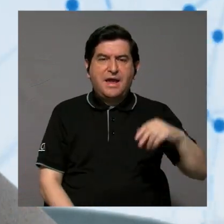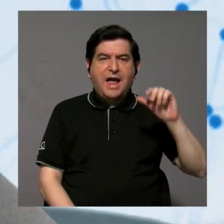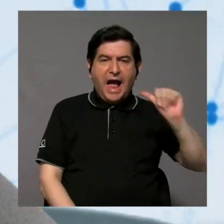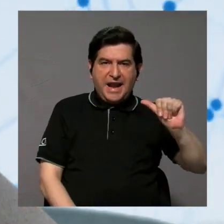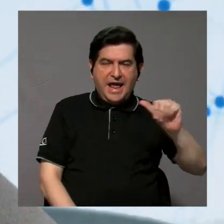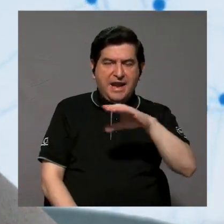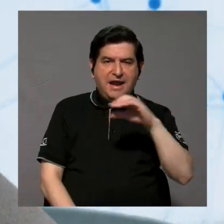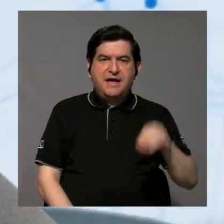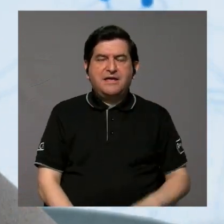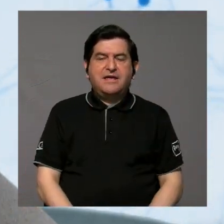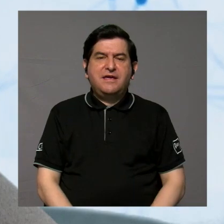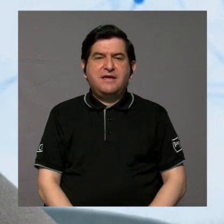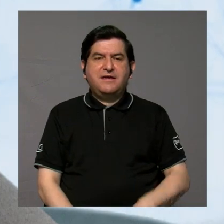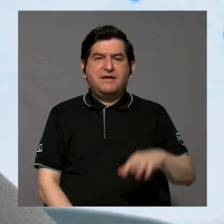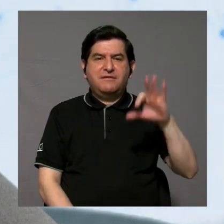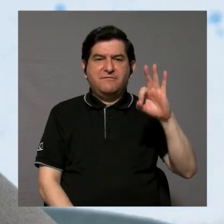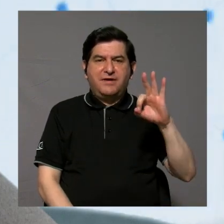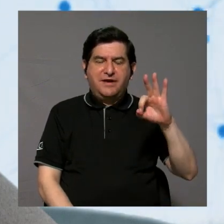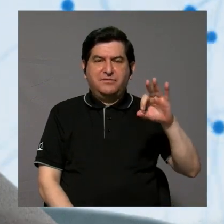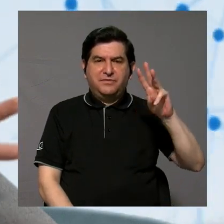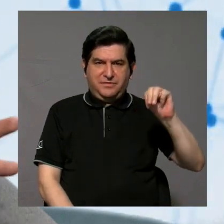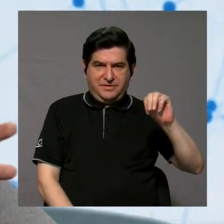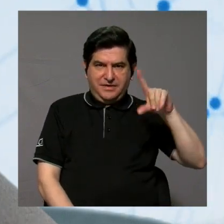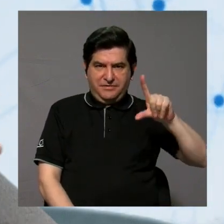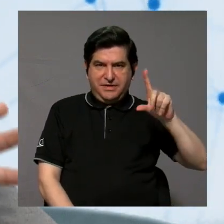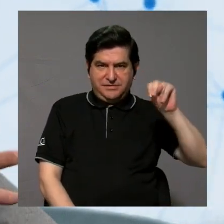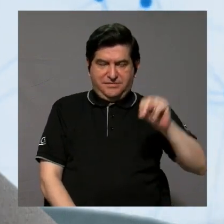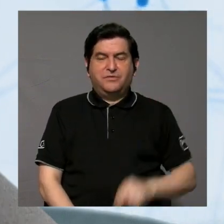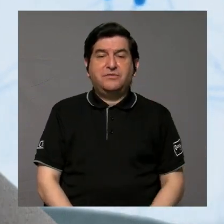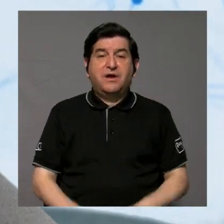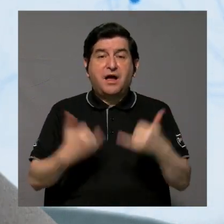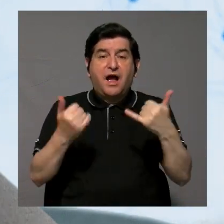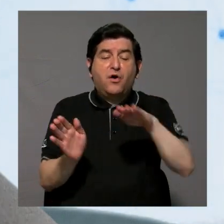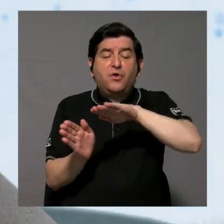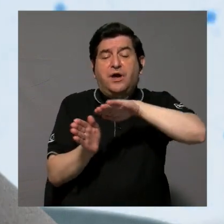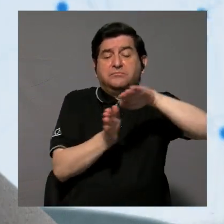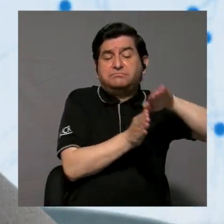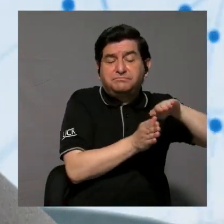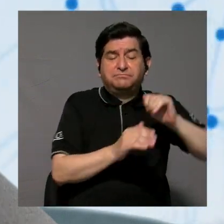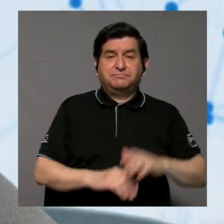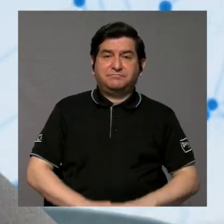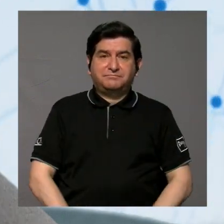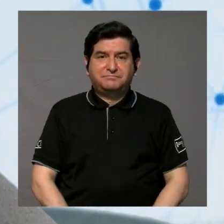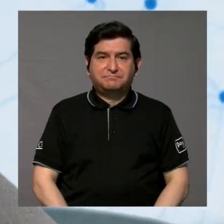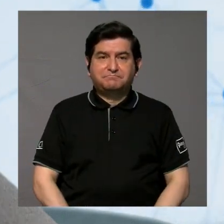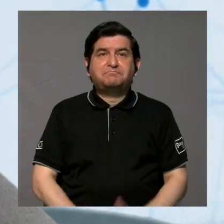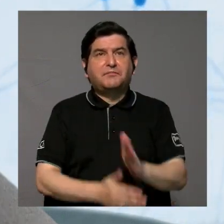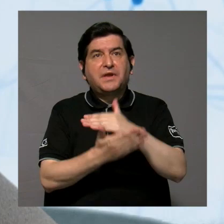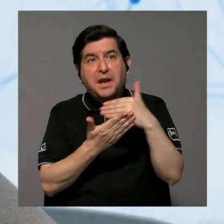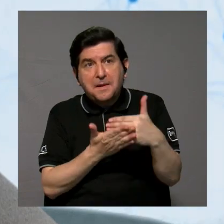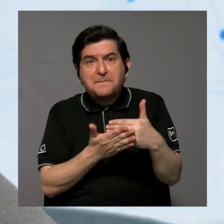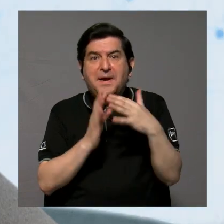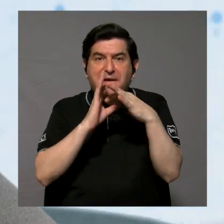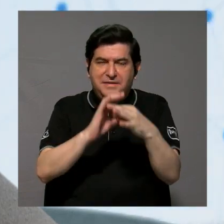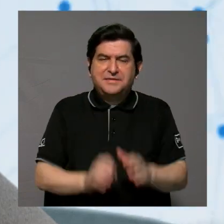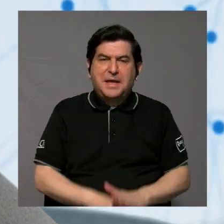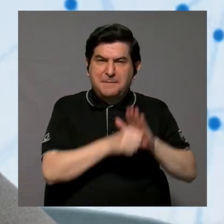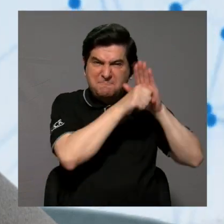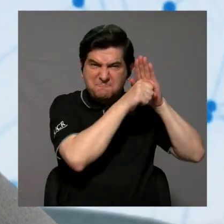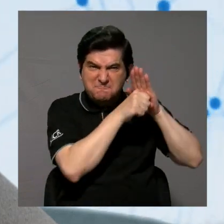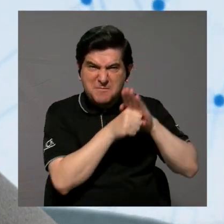Partido Frente para Liberación Nacional, que ahora, digamos, han quedado al margen y en buena medida también tiene que ver con las